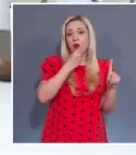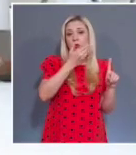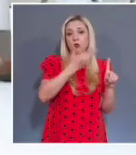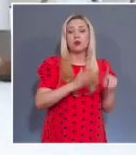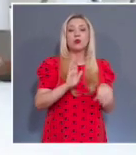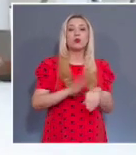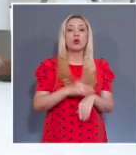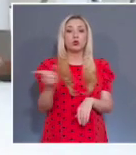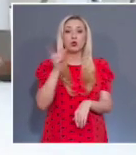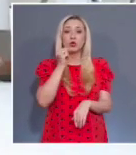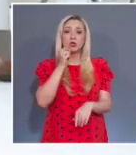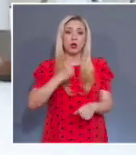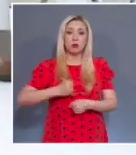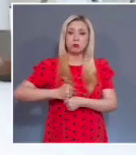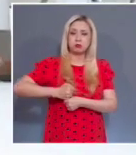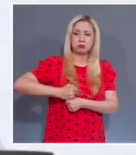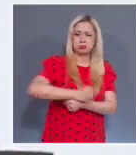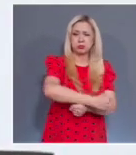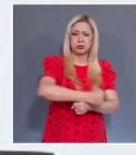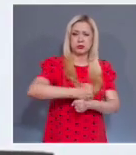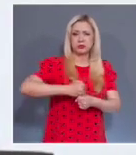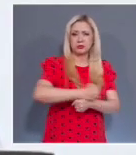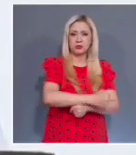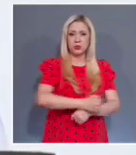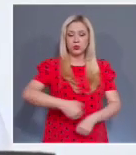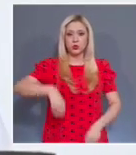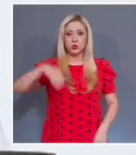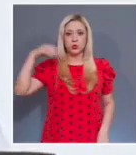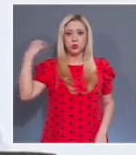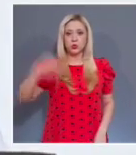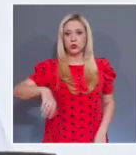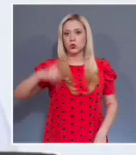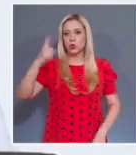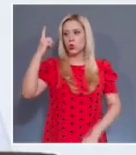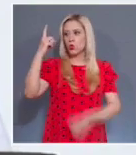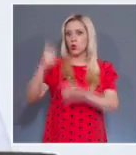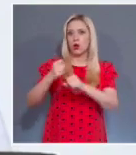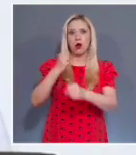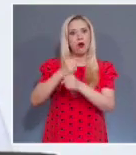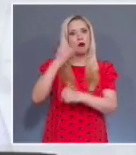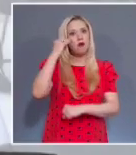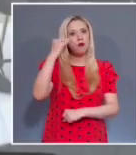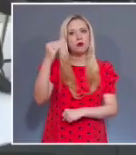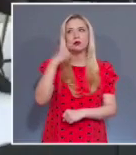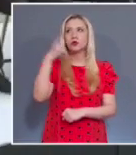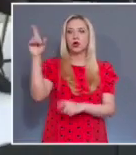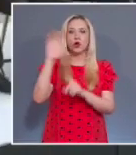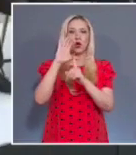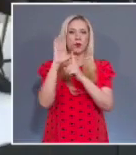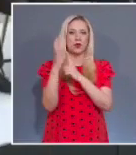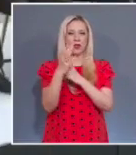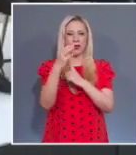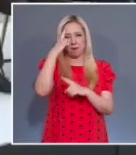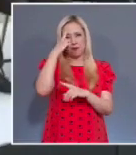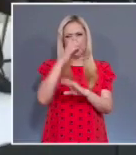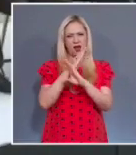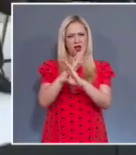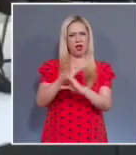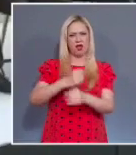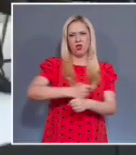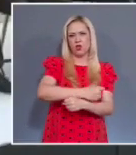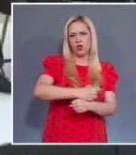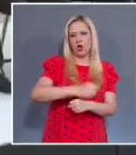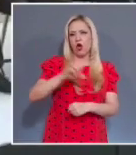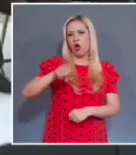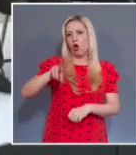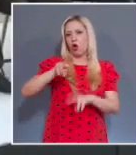Más de un año tardó el Estado mexicano en cumplir parte de la resolución del Comité contra la Tortura de la ONU, que determinó su responsabilidad por